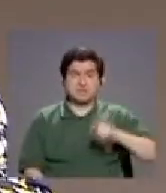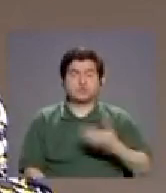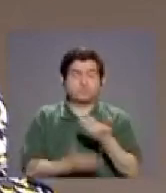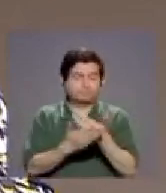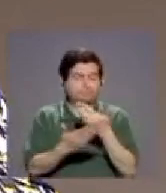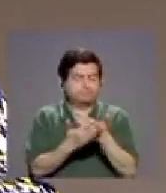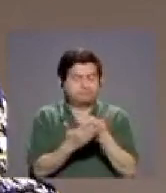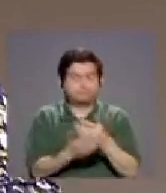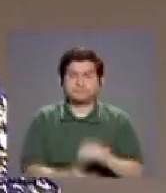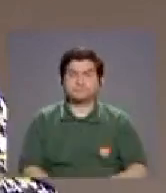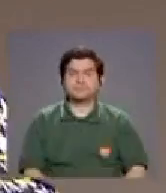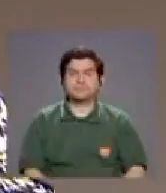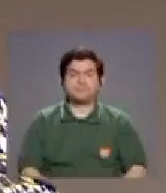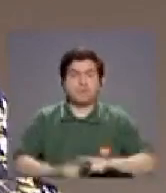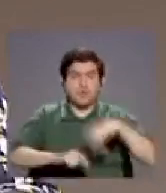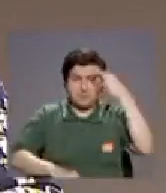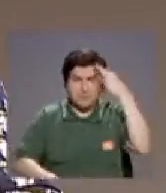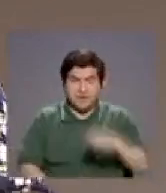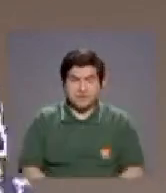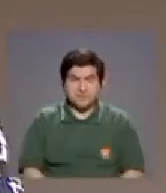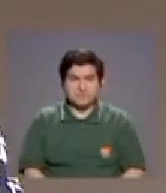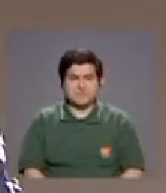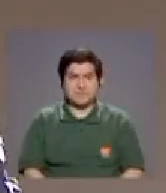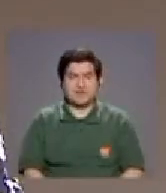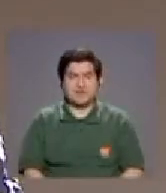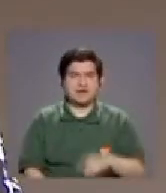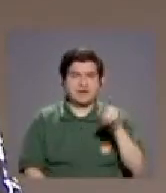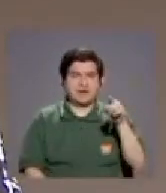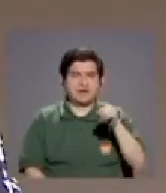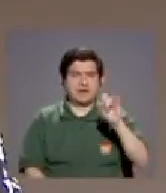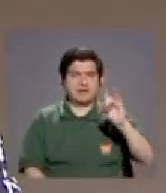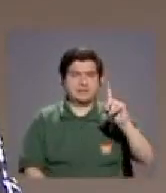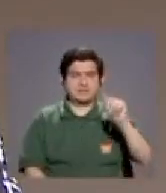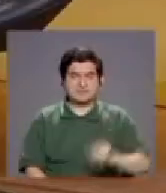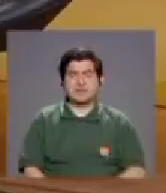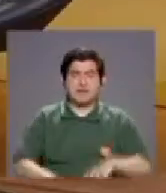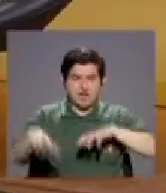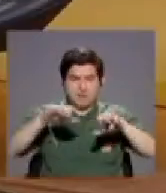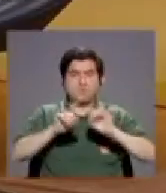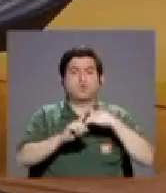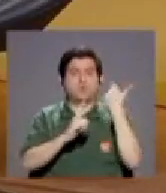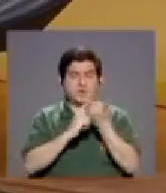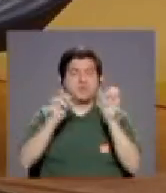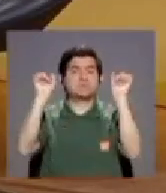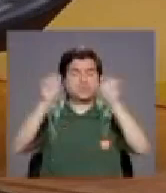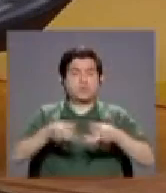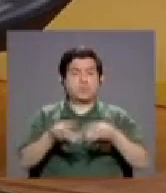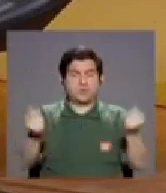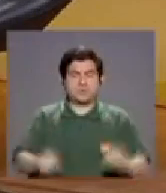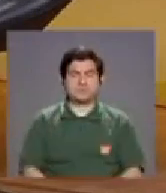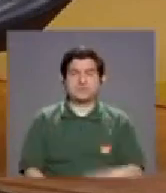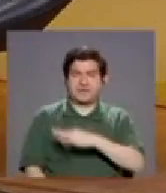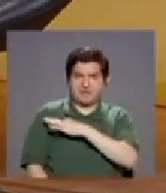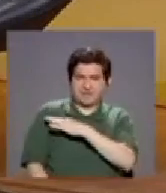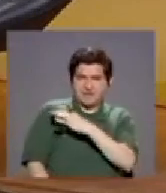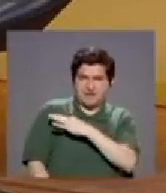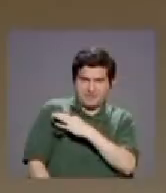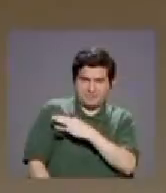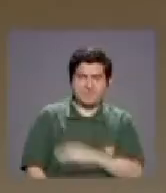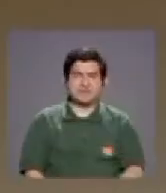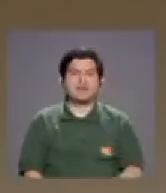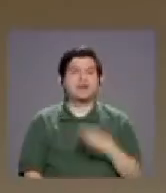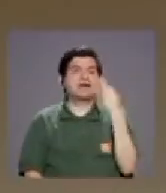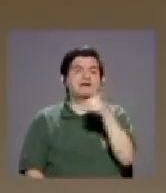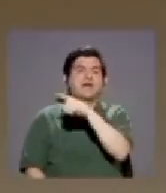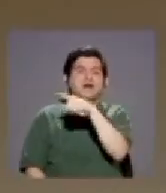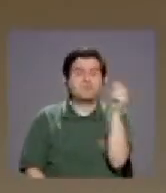comprobar, pero se cree que el SIDA va a ser un movilizador social importante. La invitaremos dentro de algunos